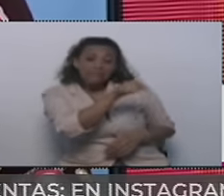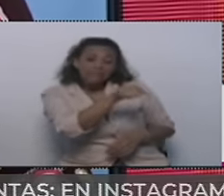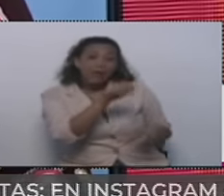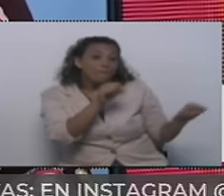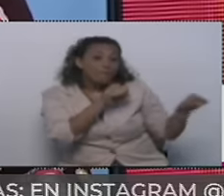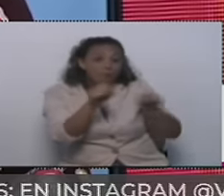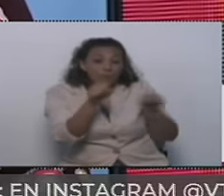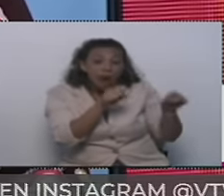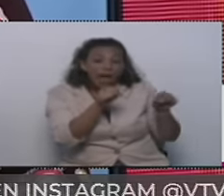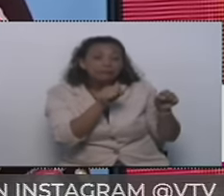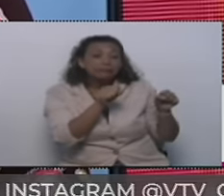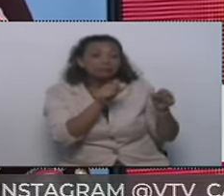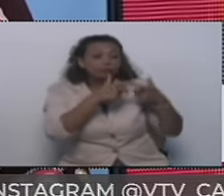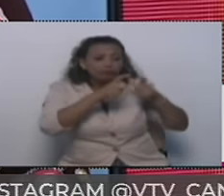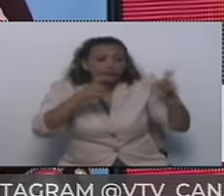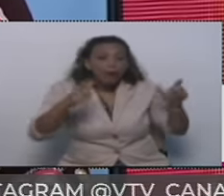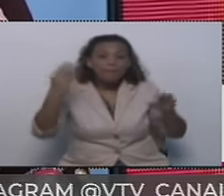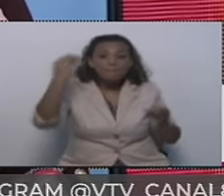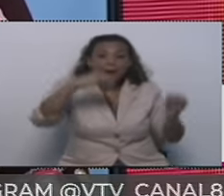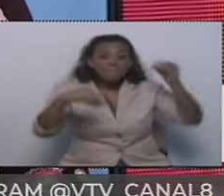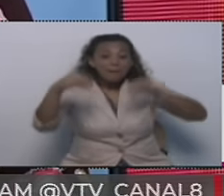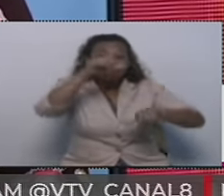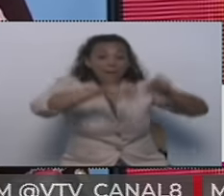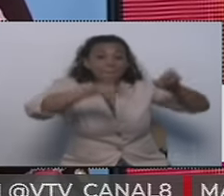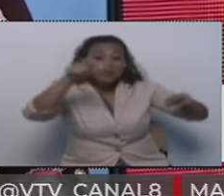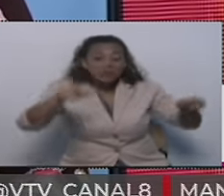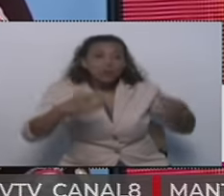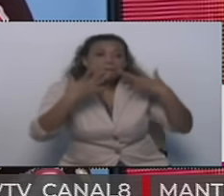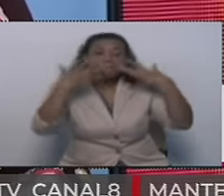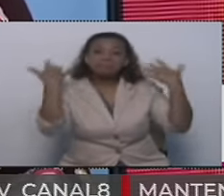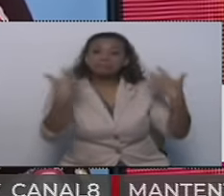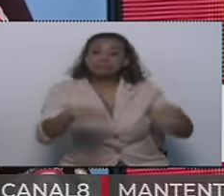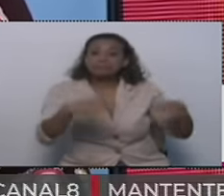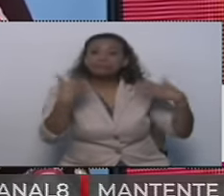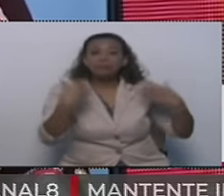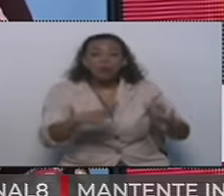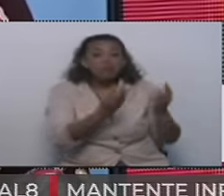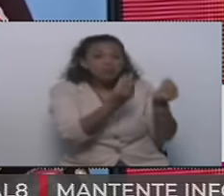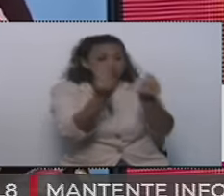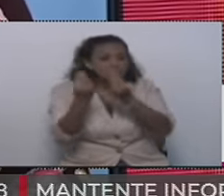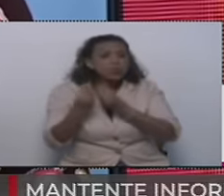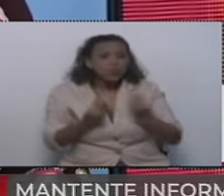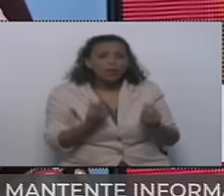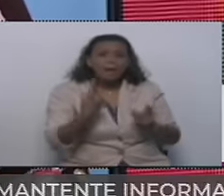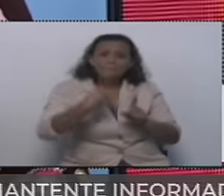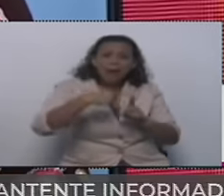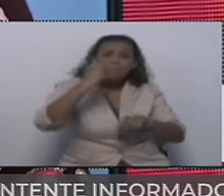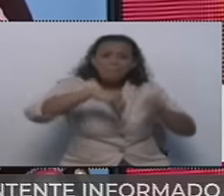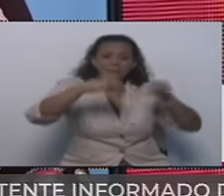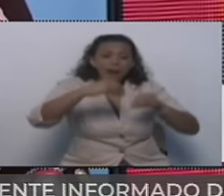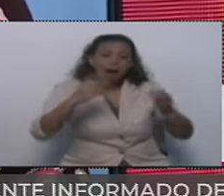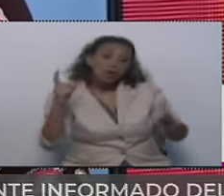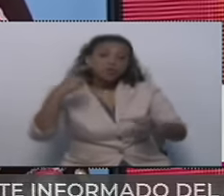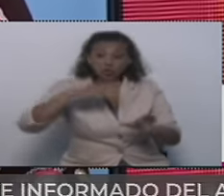movimiento que ha ido cobrando una fuerza a nivel nacional extraordinaria. Mucha gente pide cada día formar